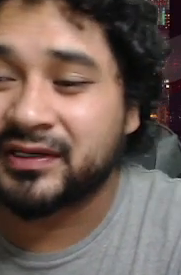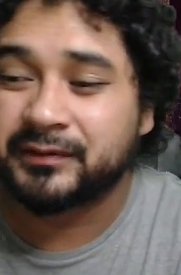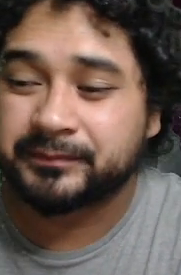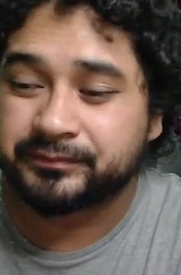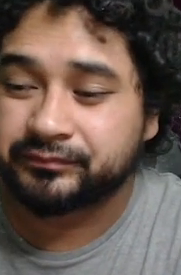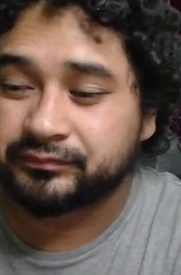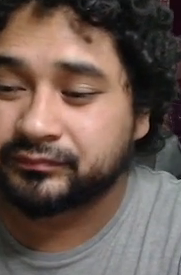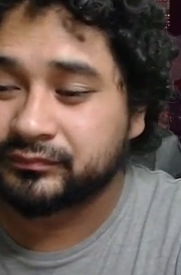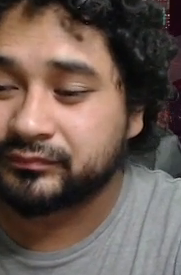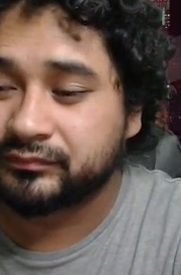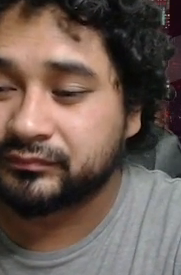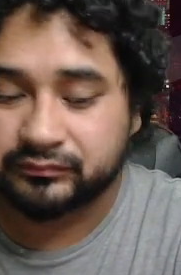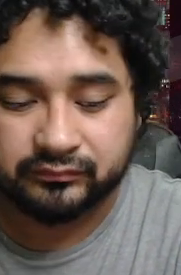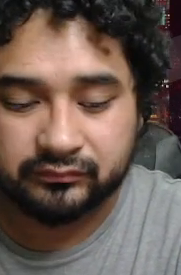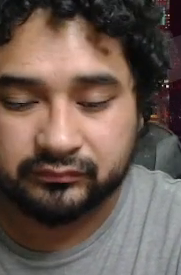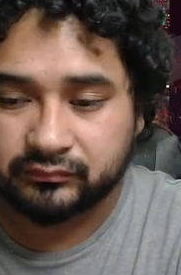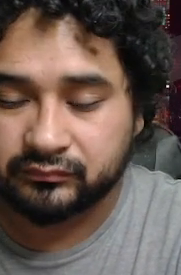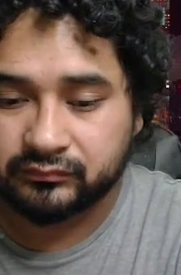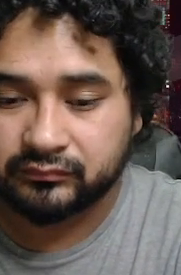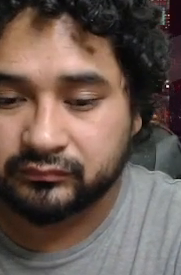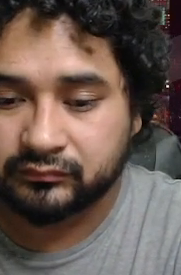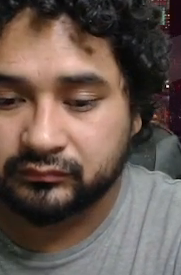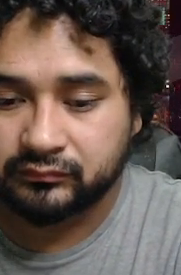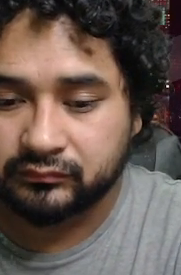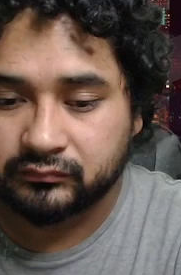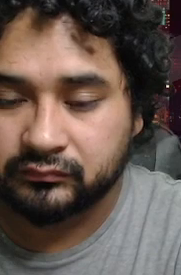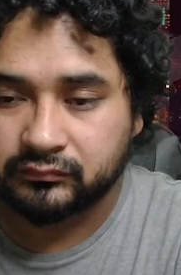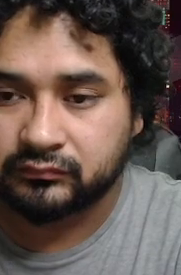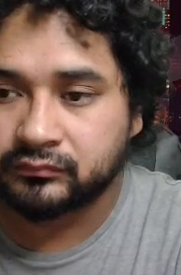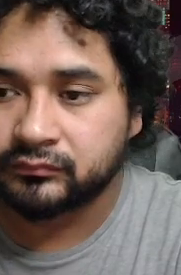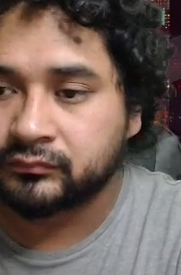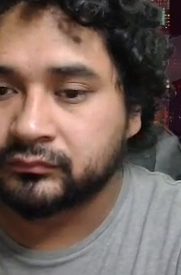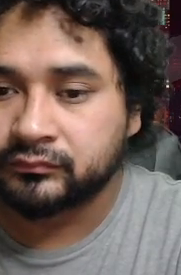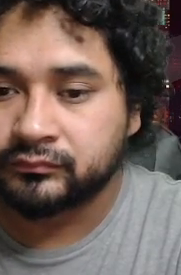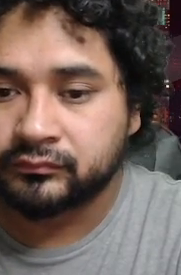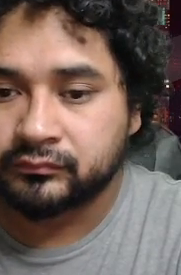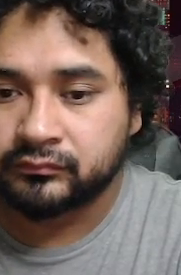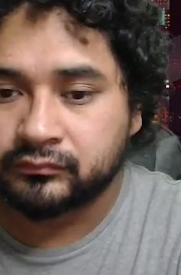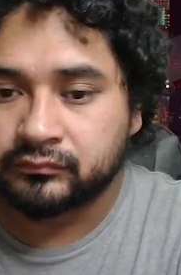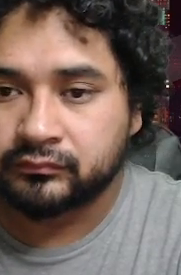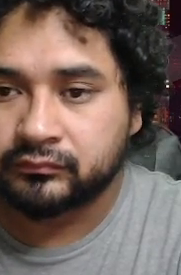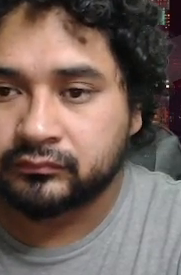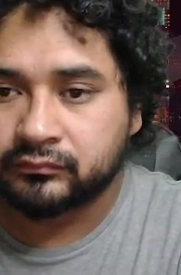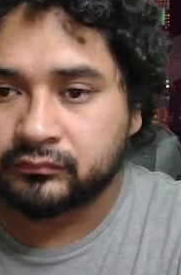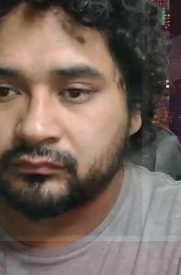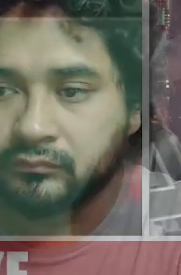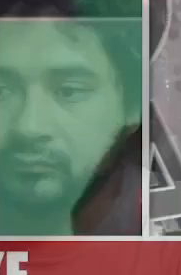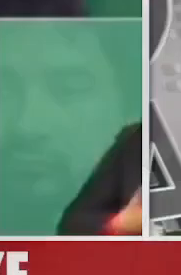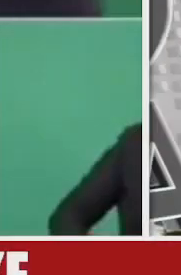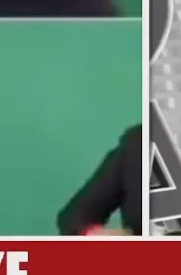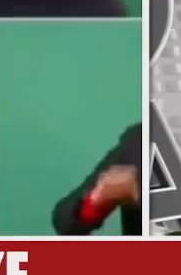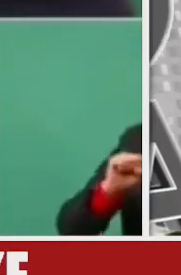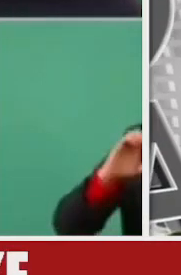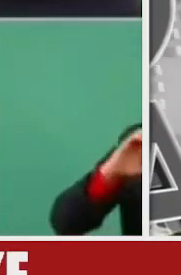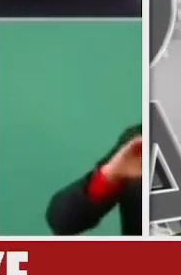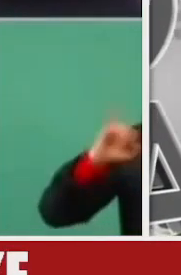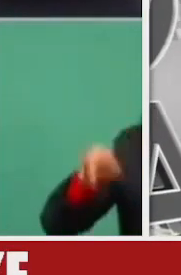presidente lo que tiene que ver con la actuación del presidente de la corte